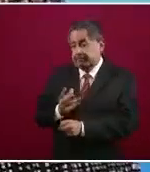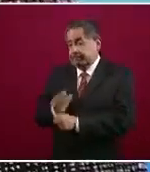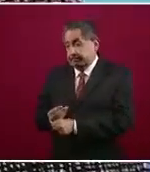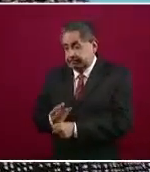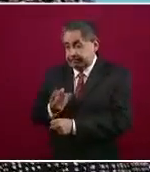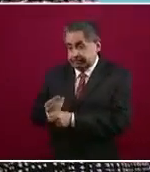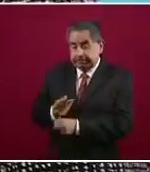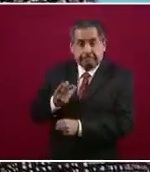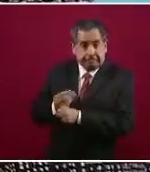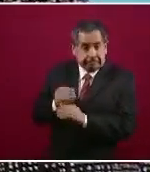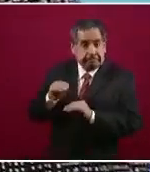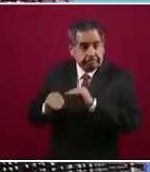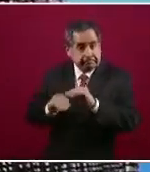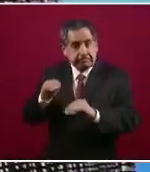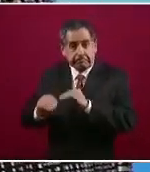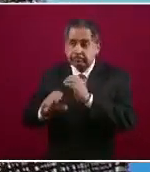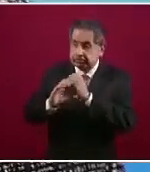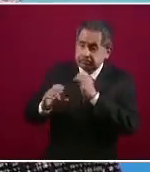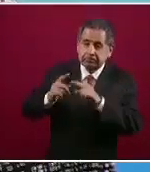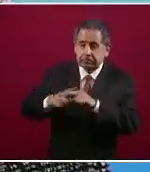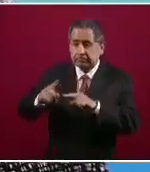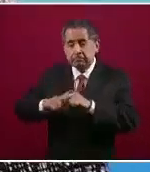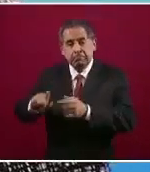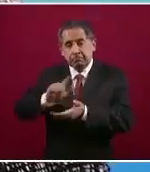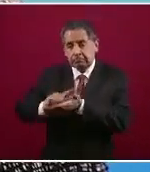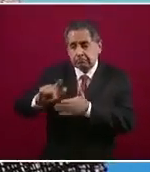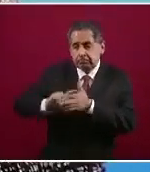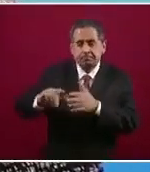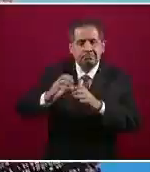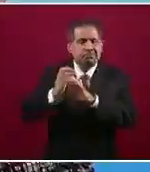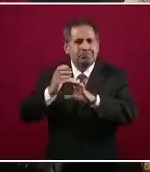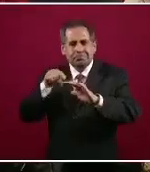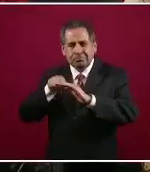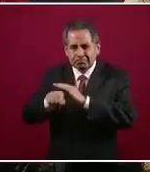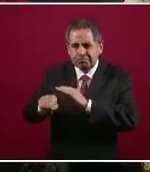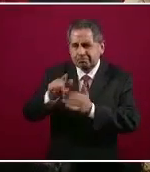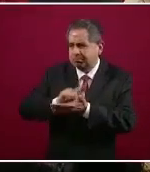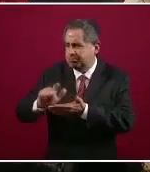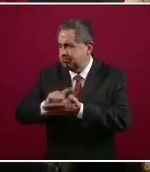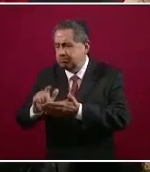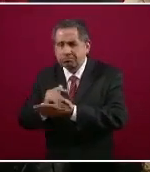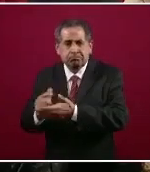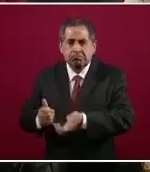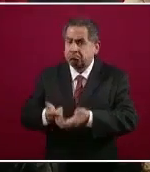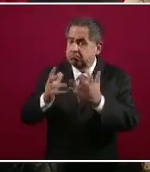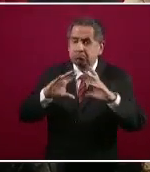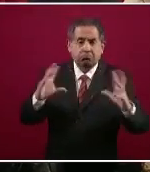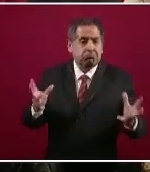reconstrucción y limpieza nuevamente de canales y diversos arroyos. La que sigue.